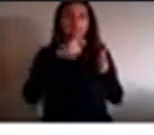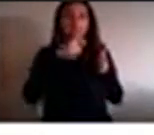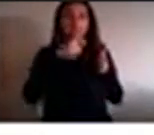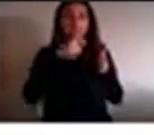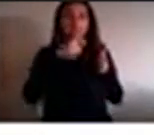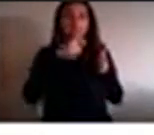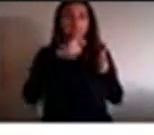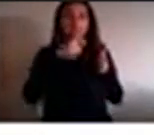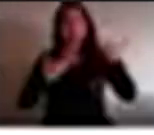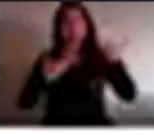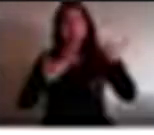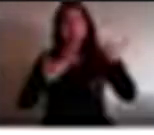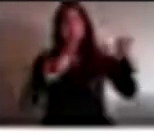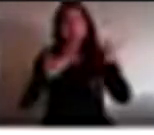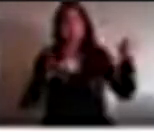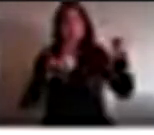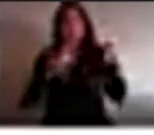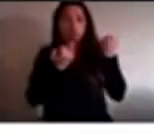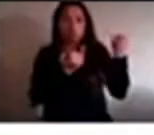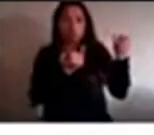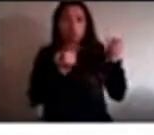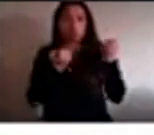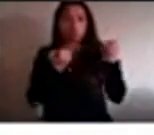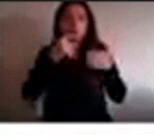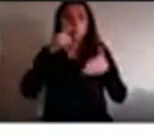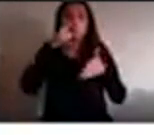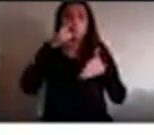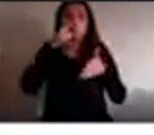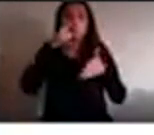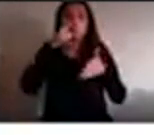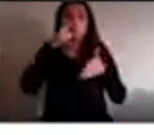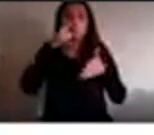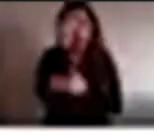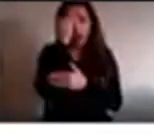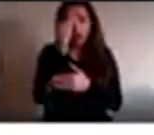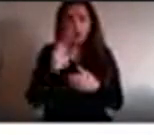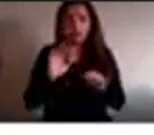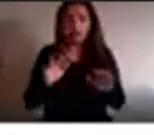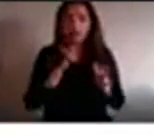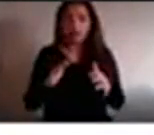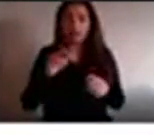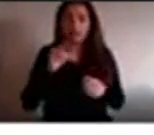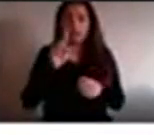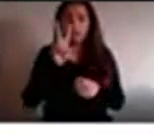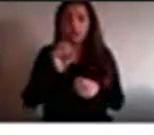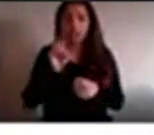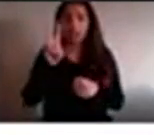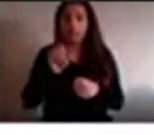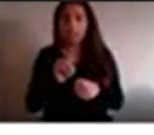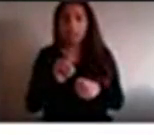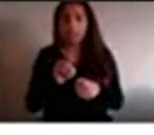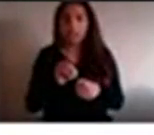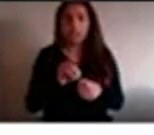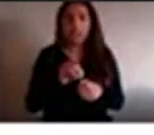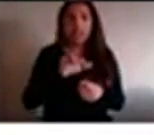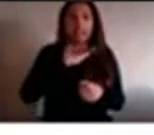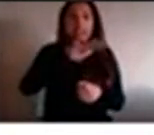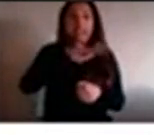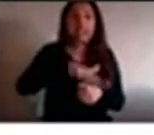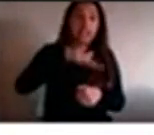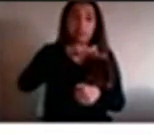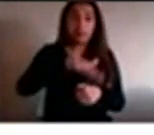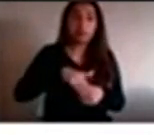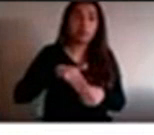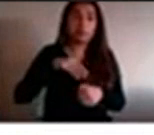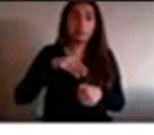durante el mes de agosto, con fecha de corte 31 de agosto del presente año, se han registrado 19.529